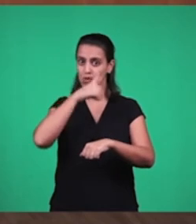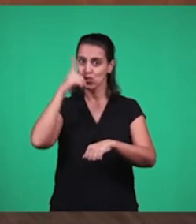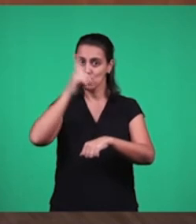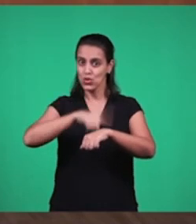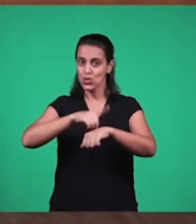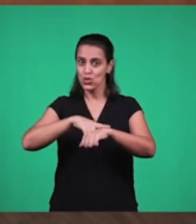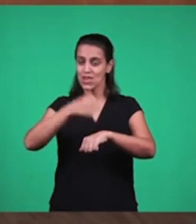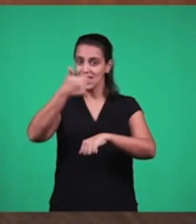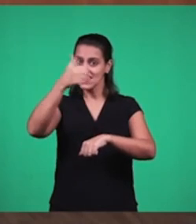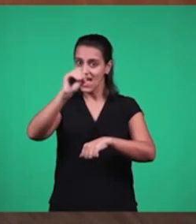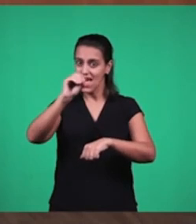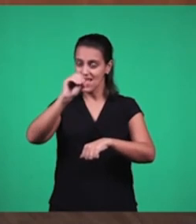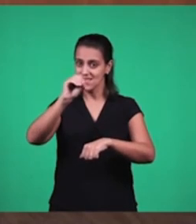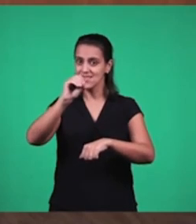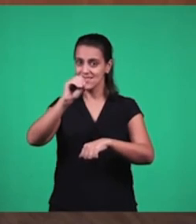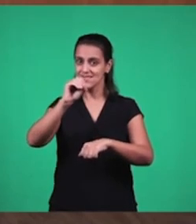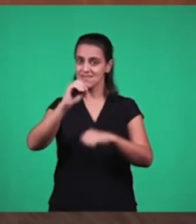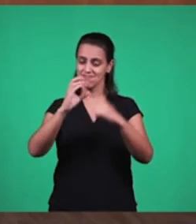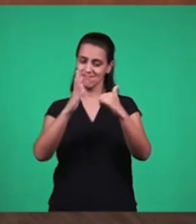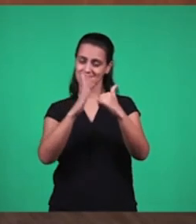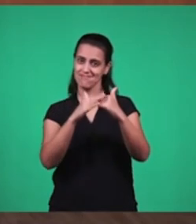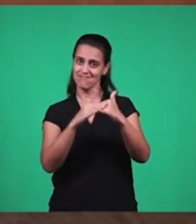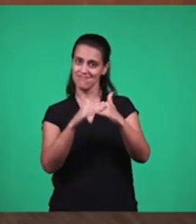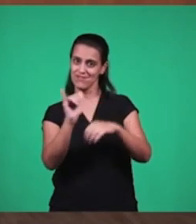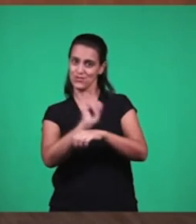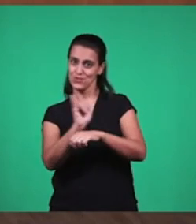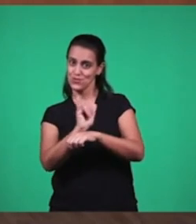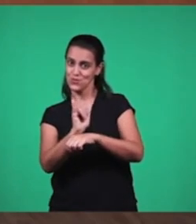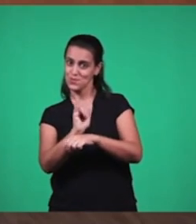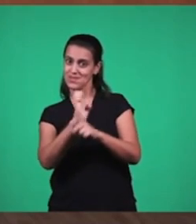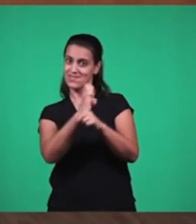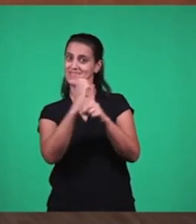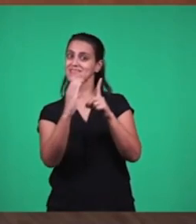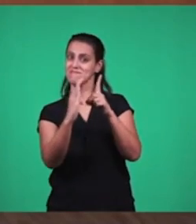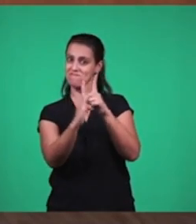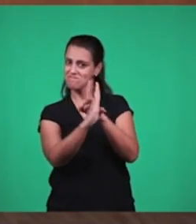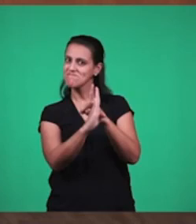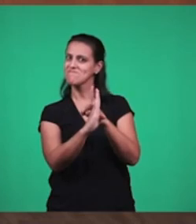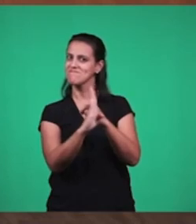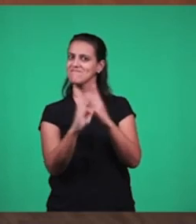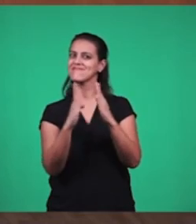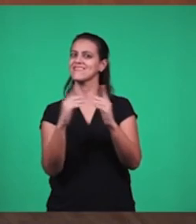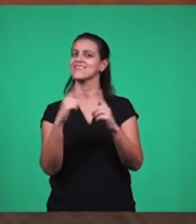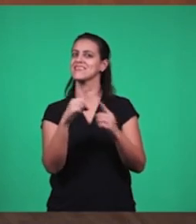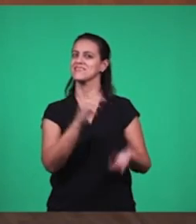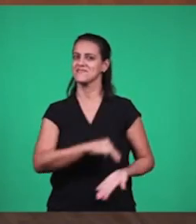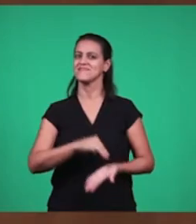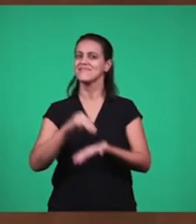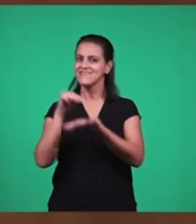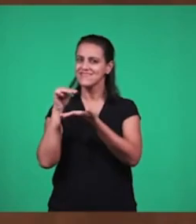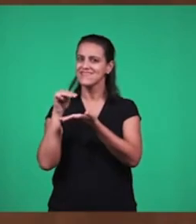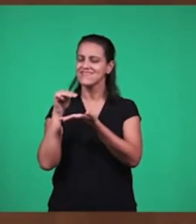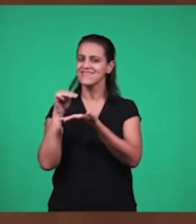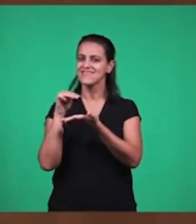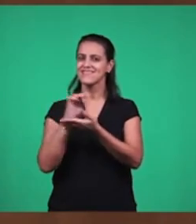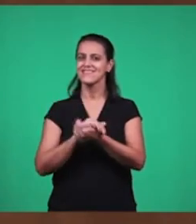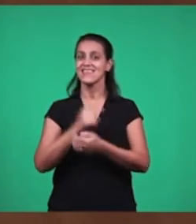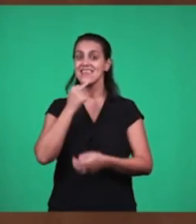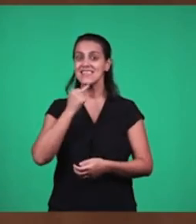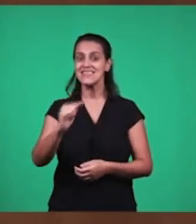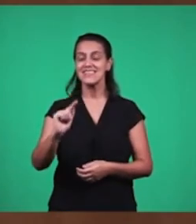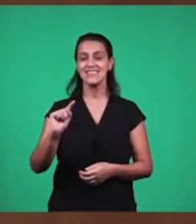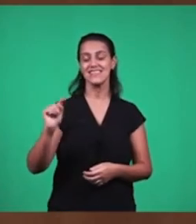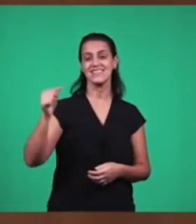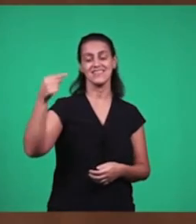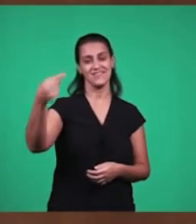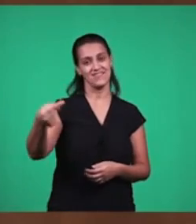horas de la mañana por nuestro canal de YouTube, la Escuela Bíblica Dominical de la Iglesia Cristiana Maranata. Y en la